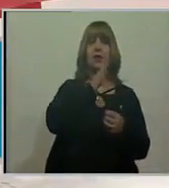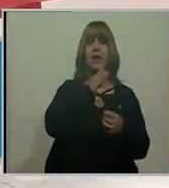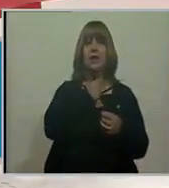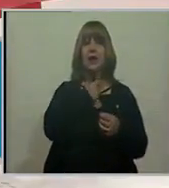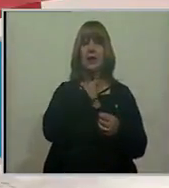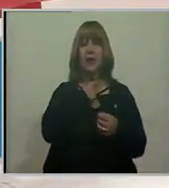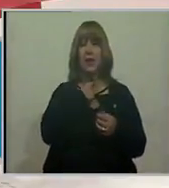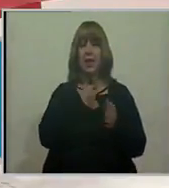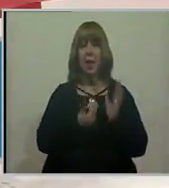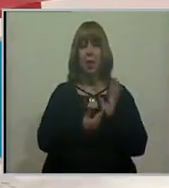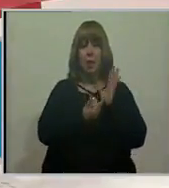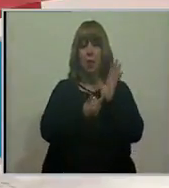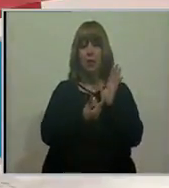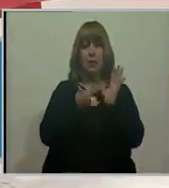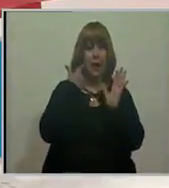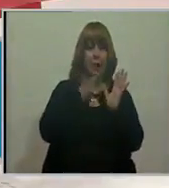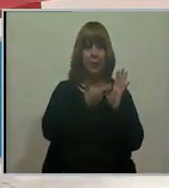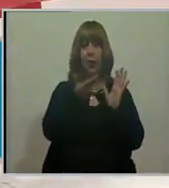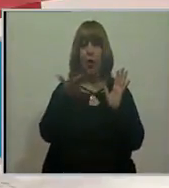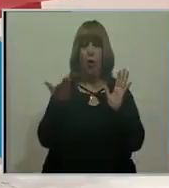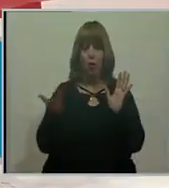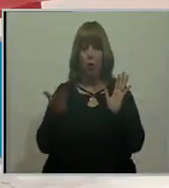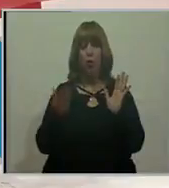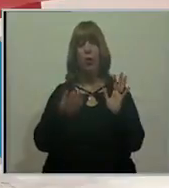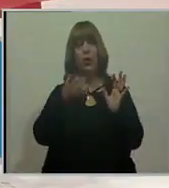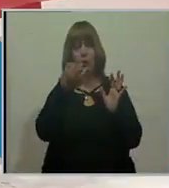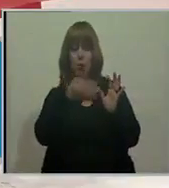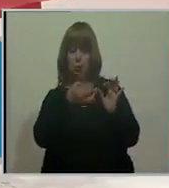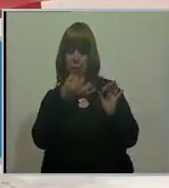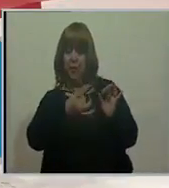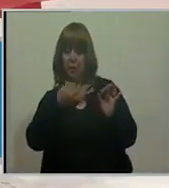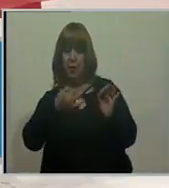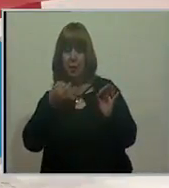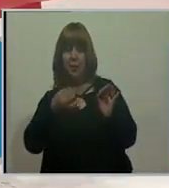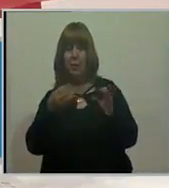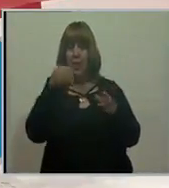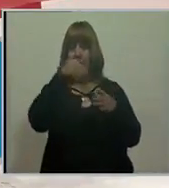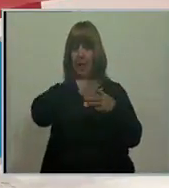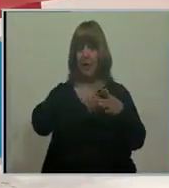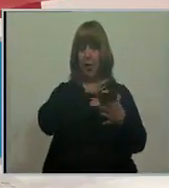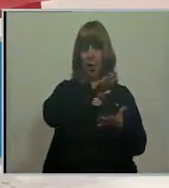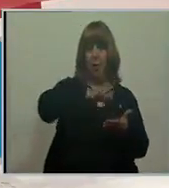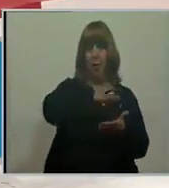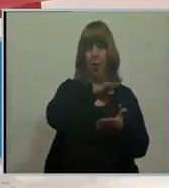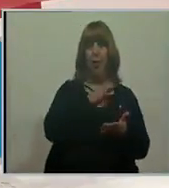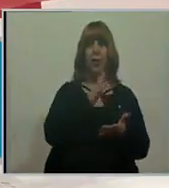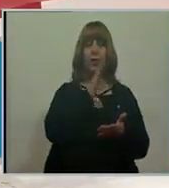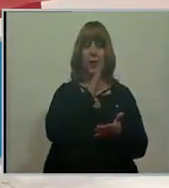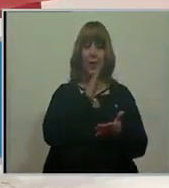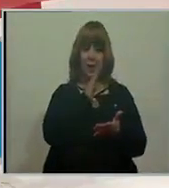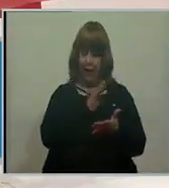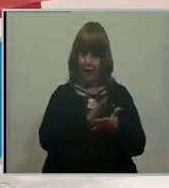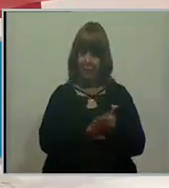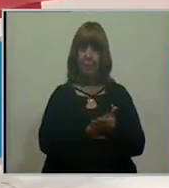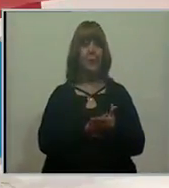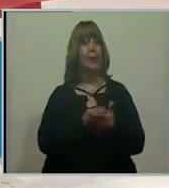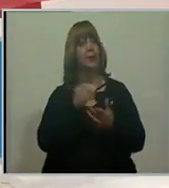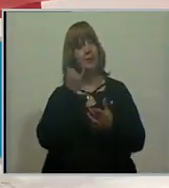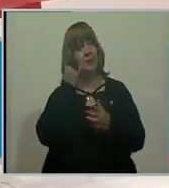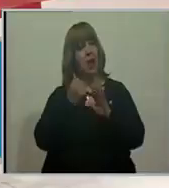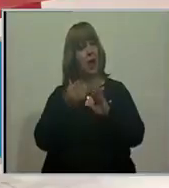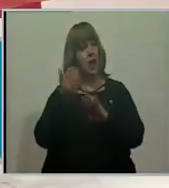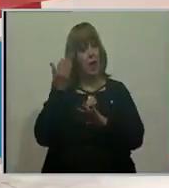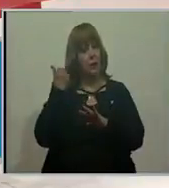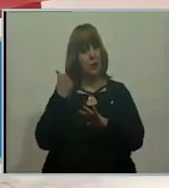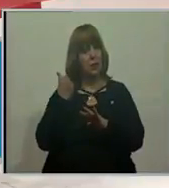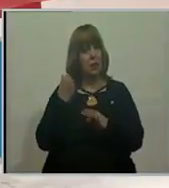internacional, mostrar que todo está bien, cuando sabemos que no está todo bien. Porque recuerden que hace poquito el Giro de Italia corrió 3 etapas. Esto es una